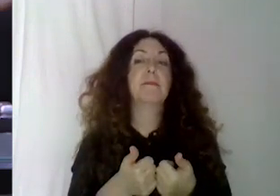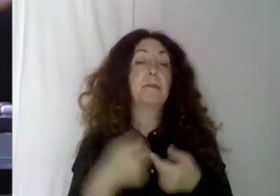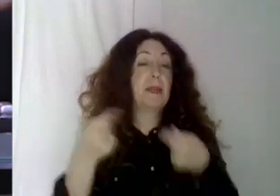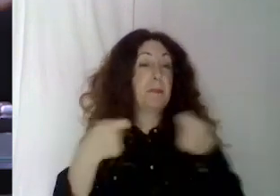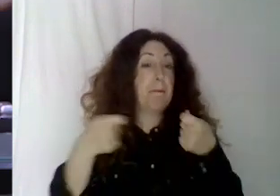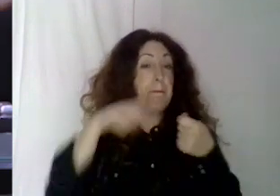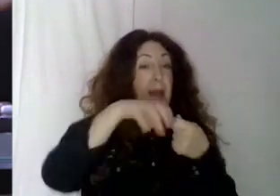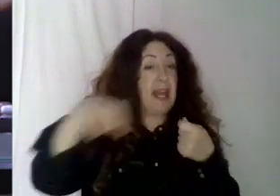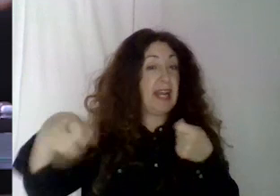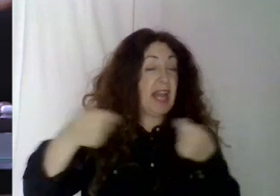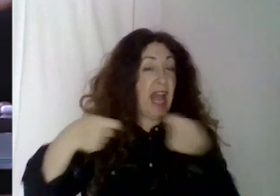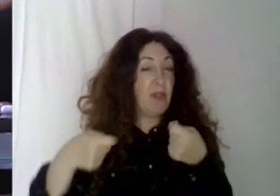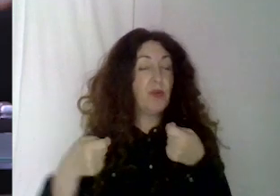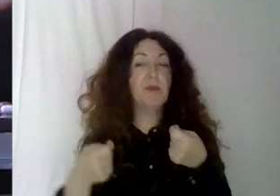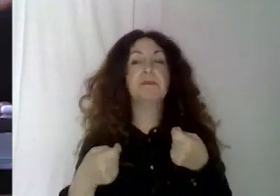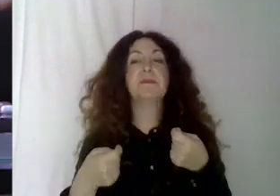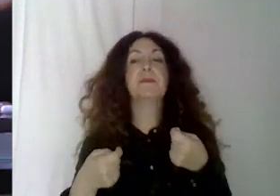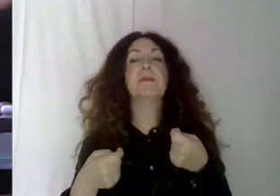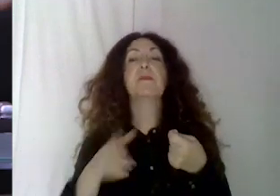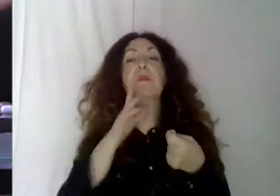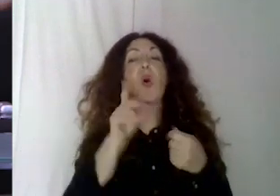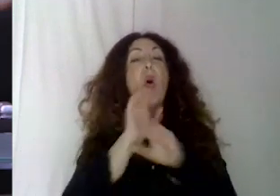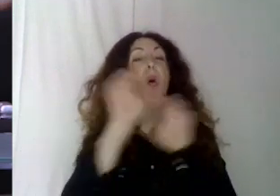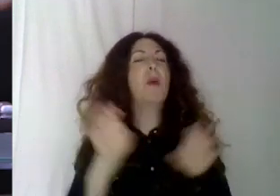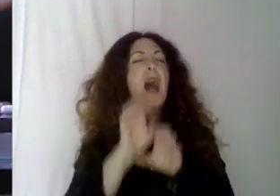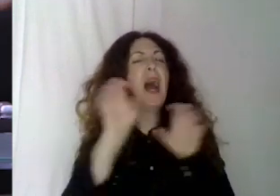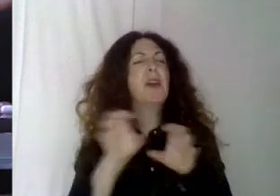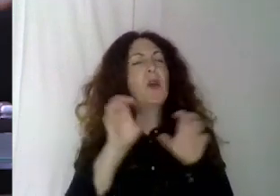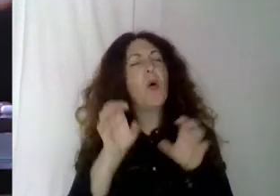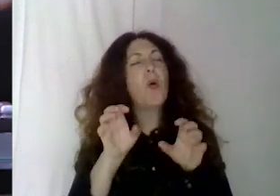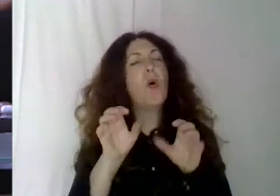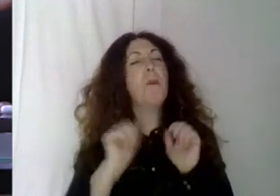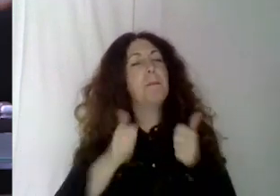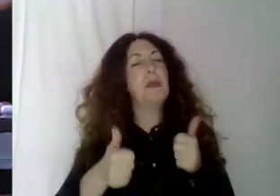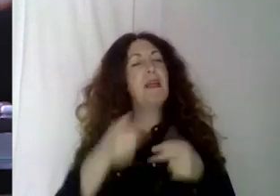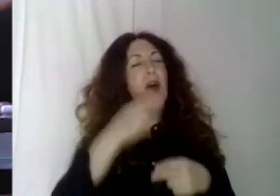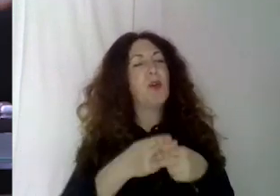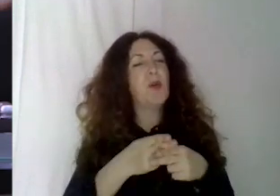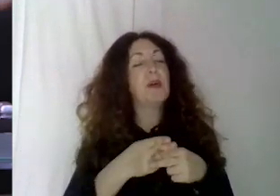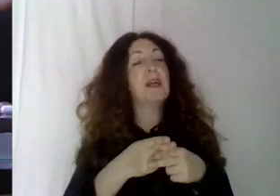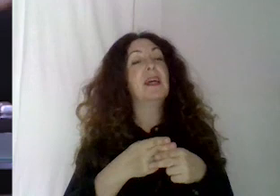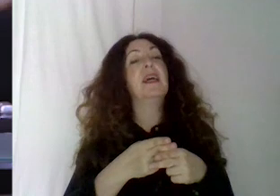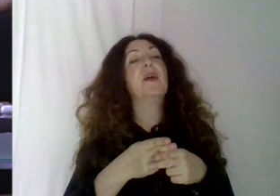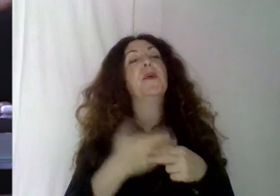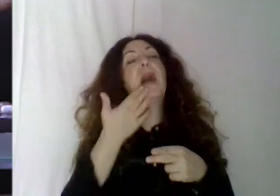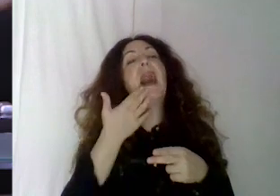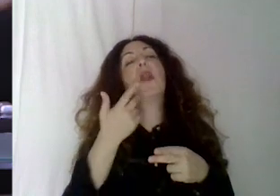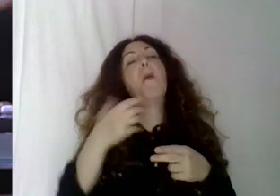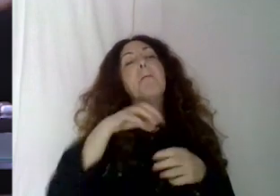vienen de Holanda, en donde los pulidores, los fabricantes de lentes, que eran